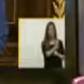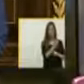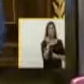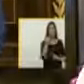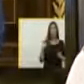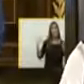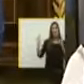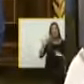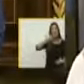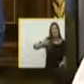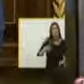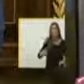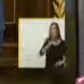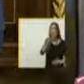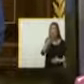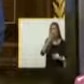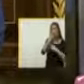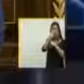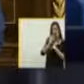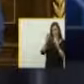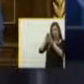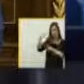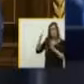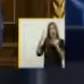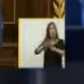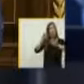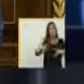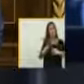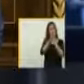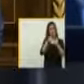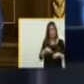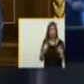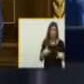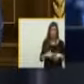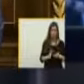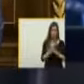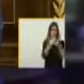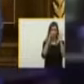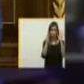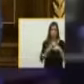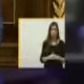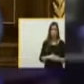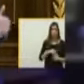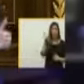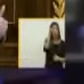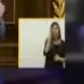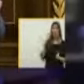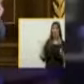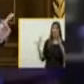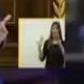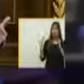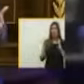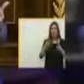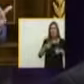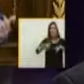con esa tesis. Inteligente, no. Por eso digo que hay gente claro, inteligente yo que, no la, creo que, no aceptara que la compra. Yo creo que fue una irresponsabilidad por parte de Rajoy. Ya, bueno, pues yo creo que no. Y